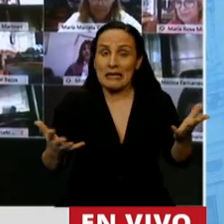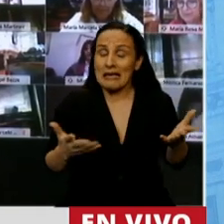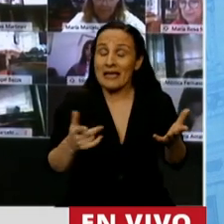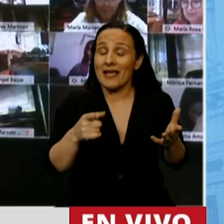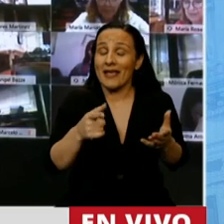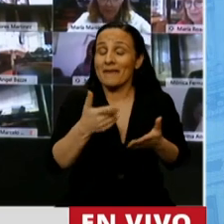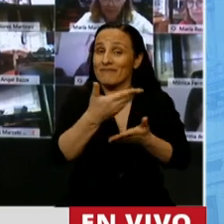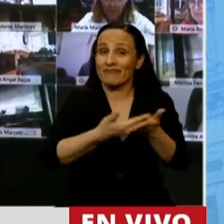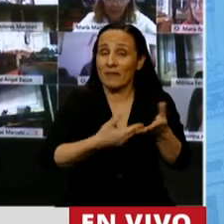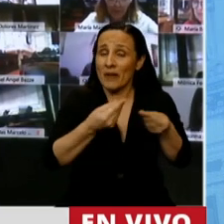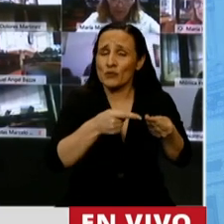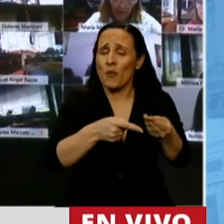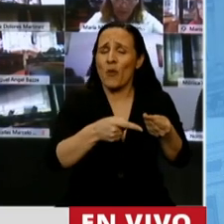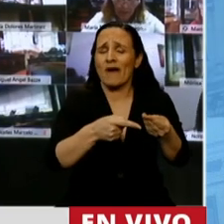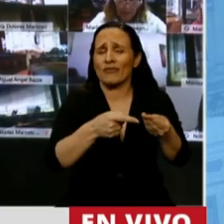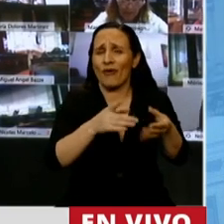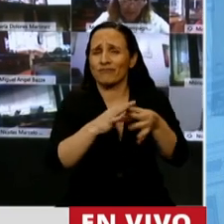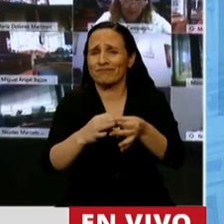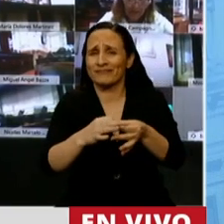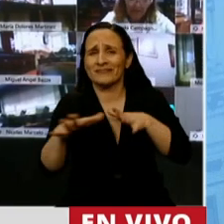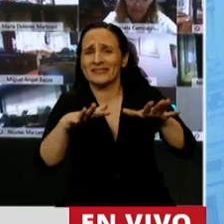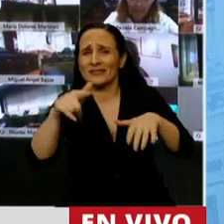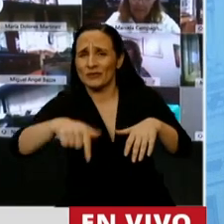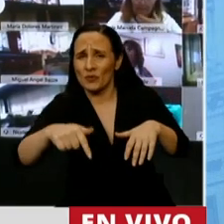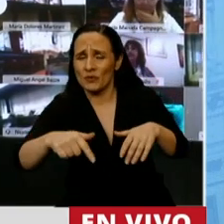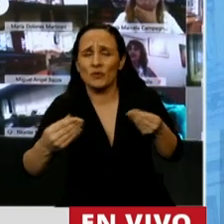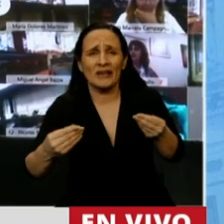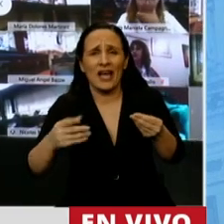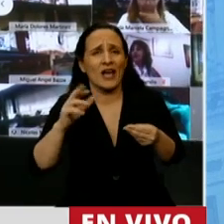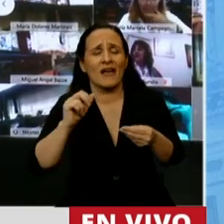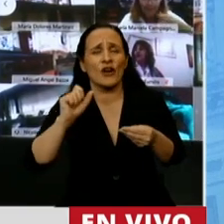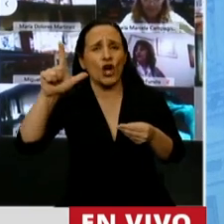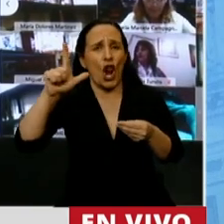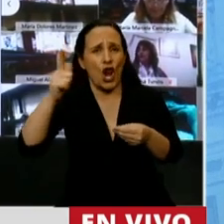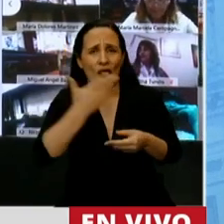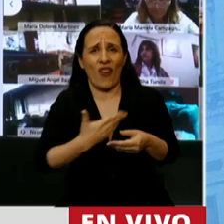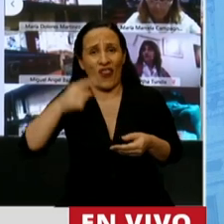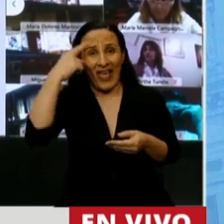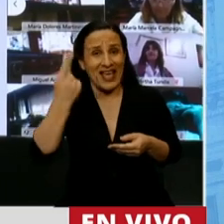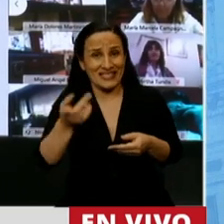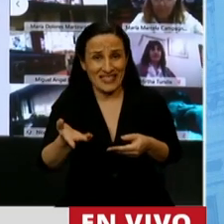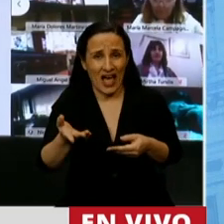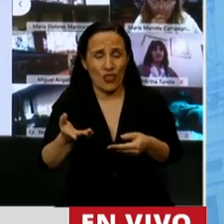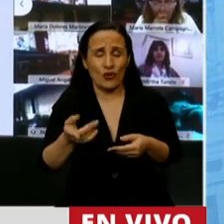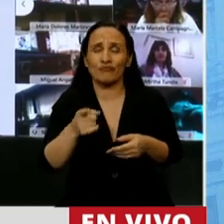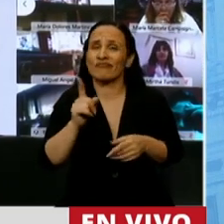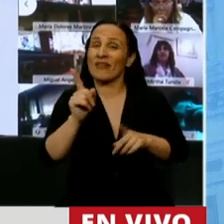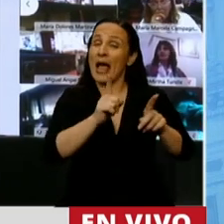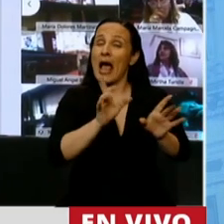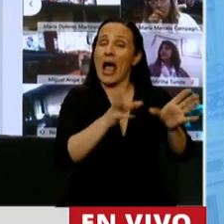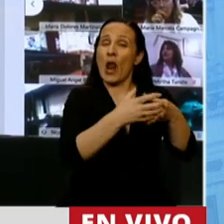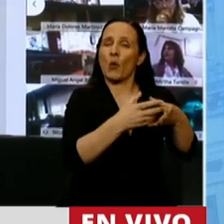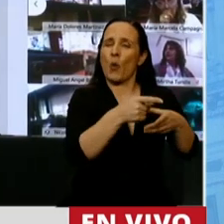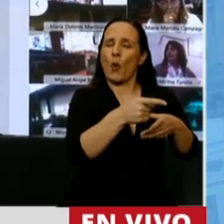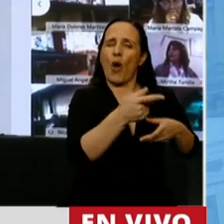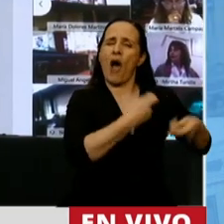en claro los tiempos que transitamos, es la importancia del rol del Estado. En este sentido, a los defensores del mercado como el